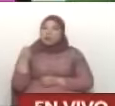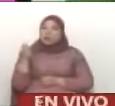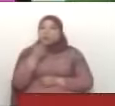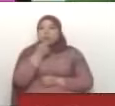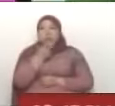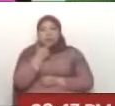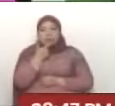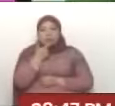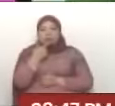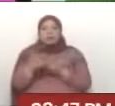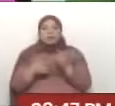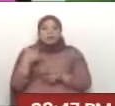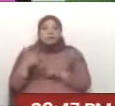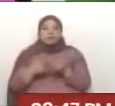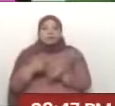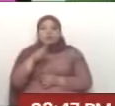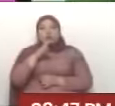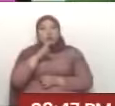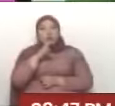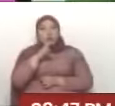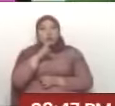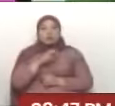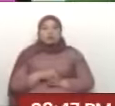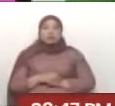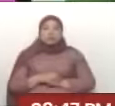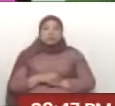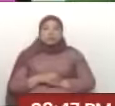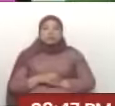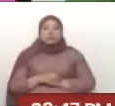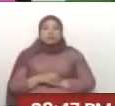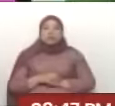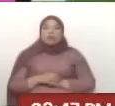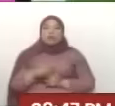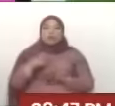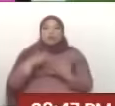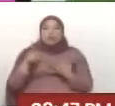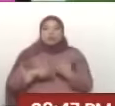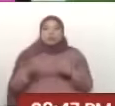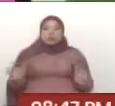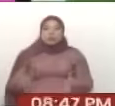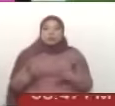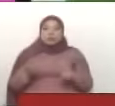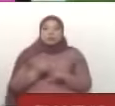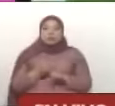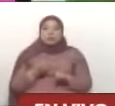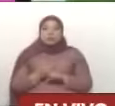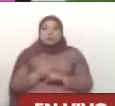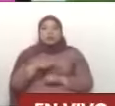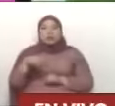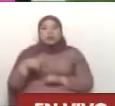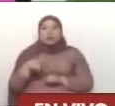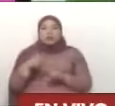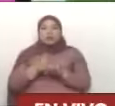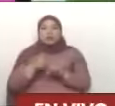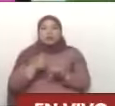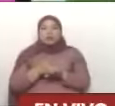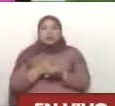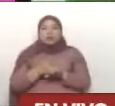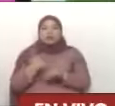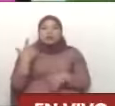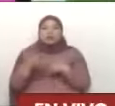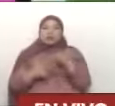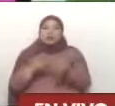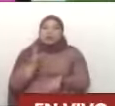brillante, una generación de oro, que yo creo que tanto de los precursores a los fundadores hasta nosotros, la generación